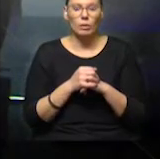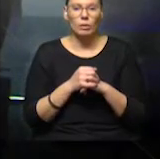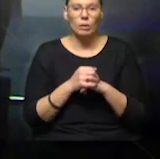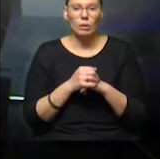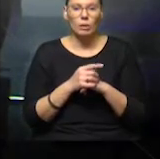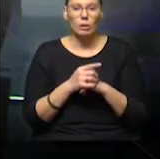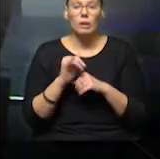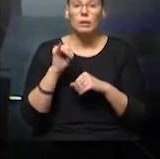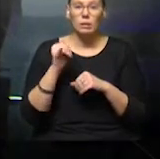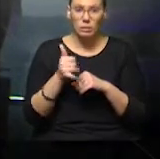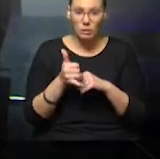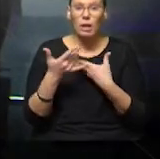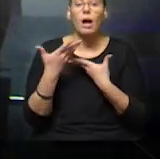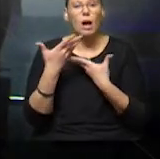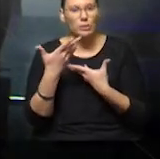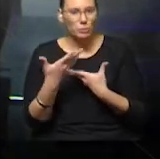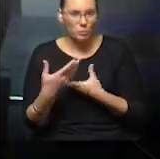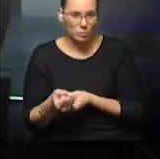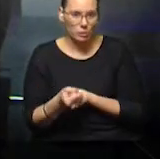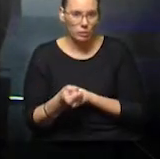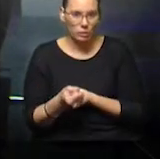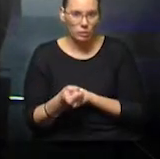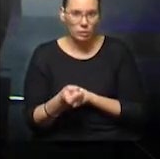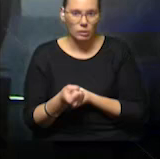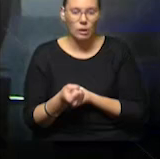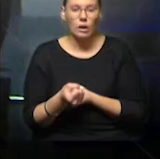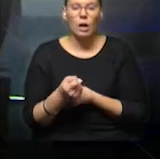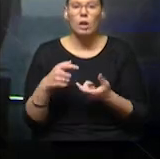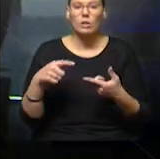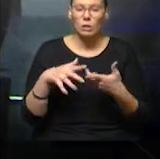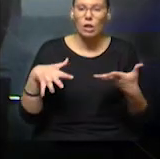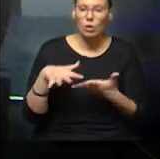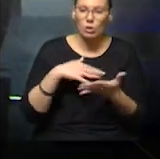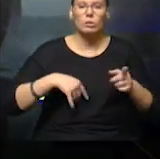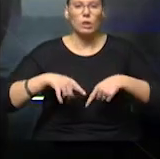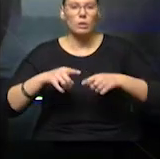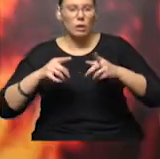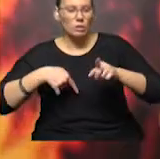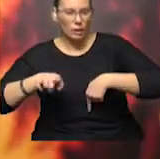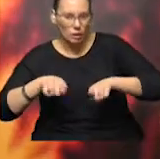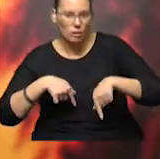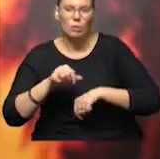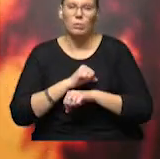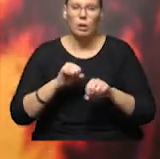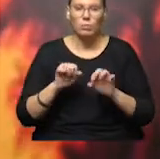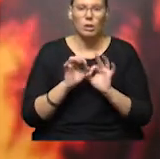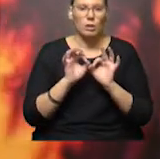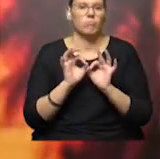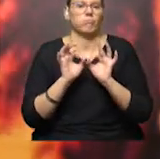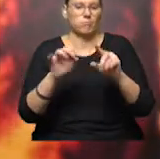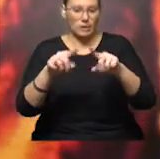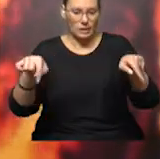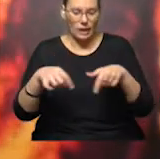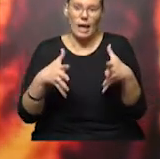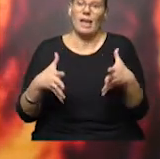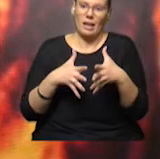Y bueno, pero sí, porque te ayudan con un montón de cuestiones técnicas, logísticas, de gestión, para poder llegar a estas grandes salas, como bien decías hace